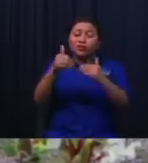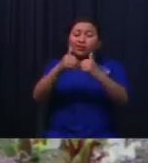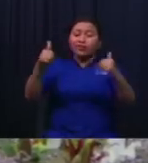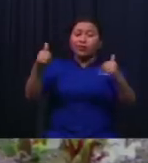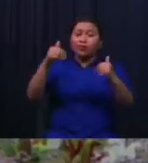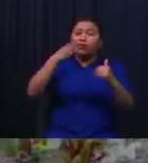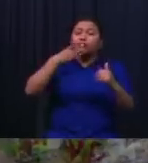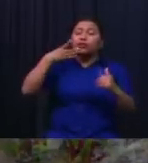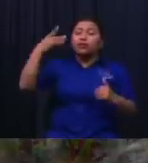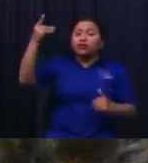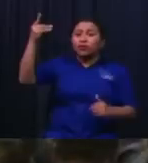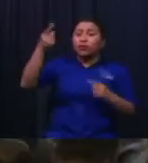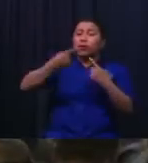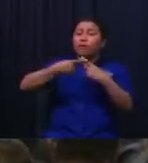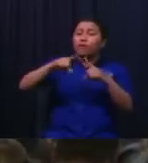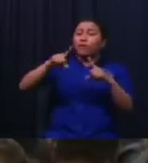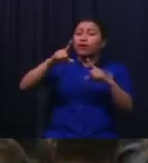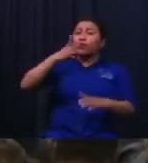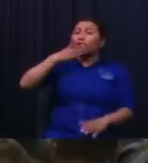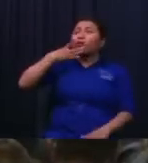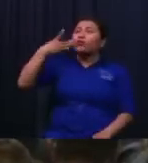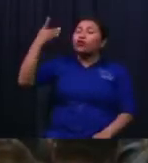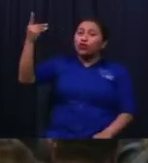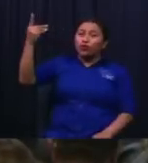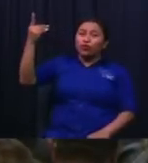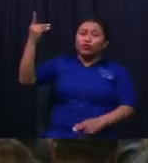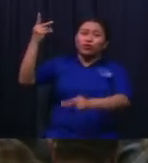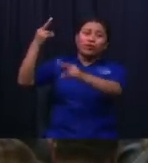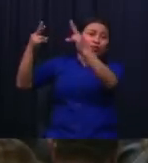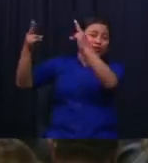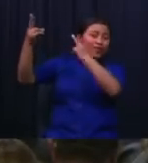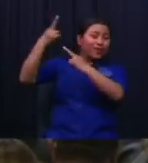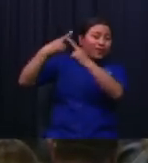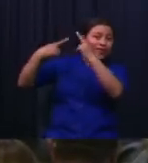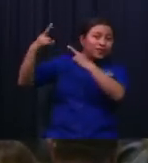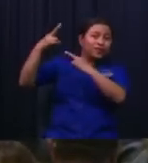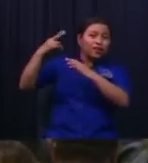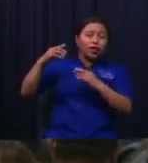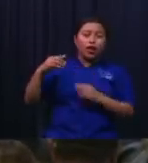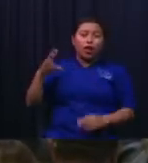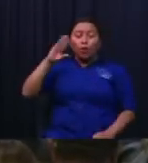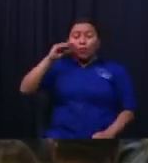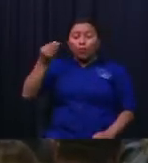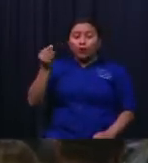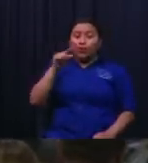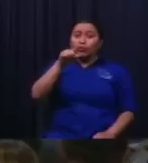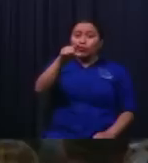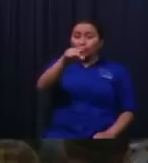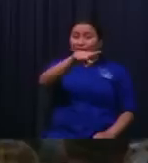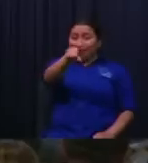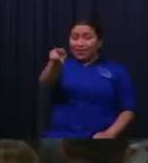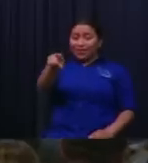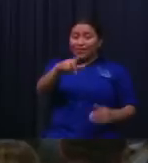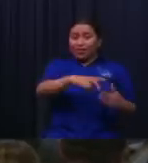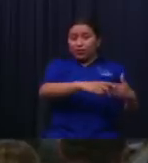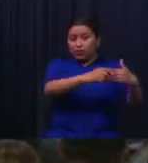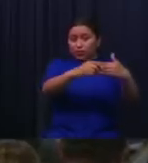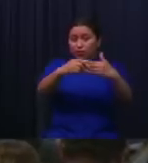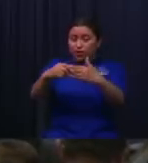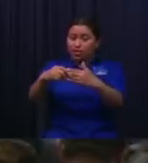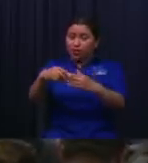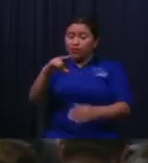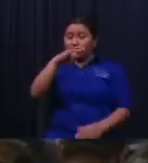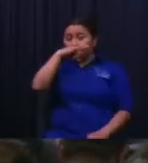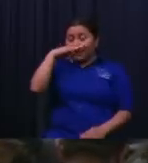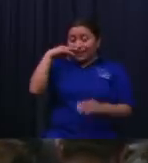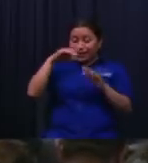se le instruyó de niño. Y cuando sea viejo va a permanecer en esa instrucción. Amén. ¿Cómo se